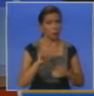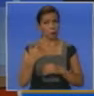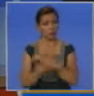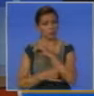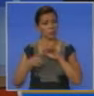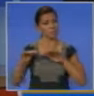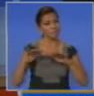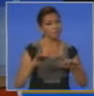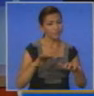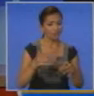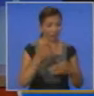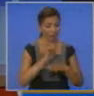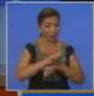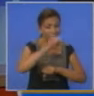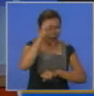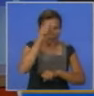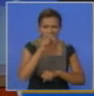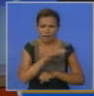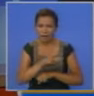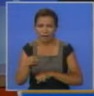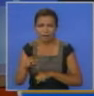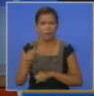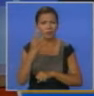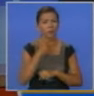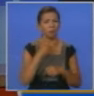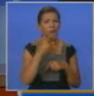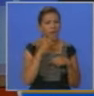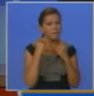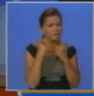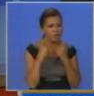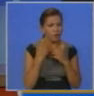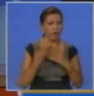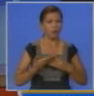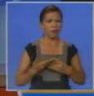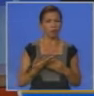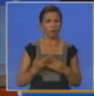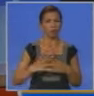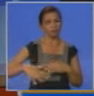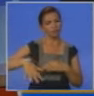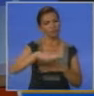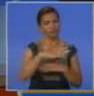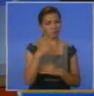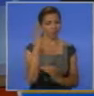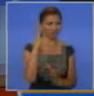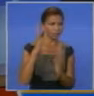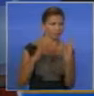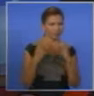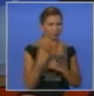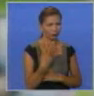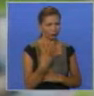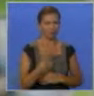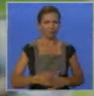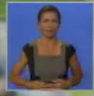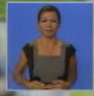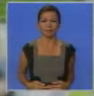dentro, les mostraremos los atractivos del páramo y de los bosques del Polilepis y de Arrayanes.